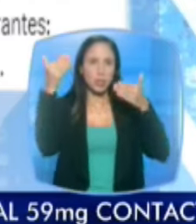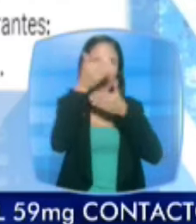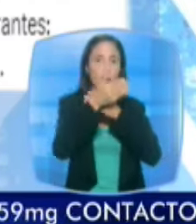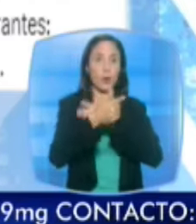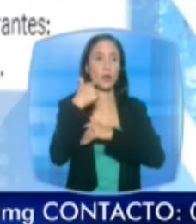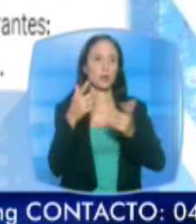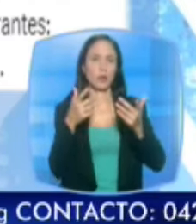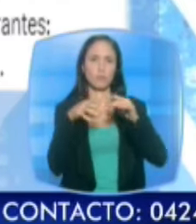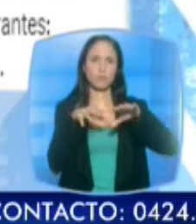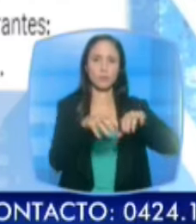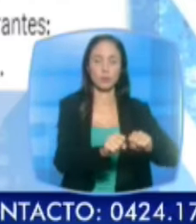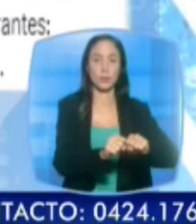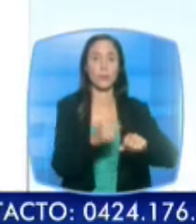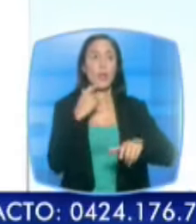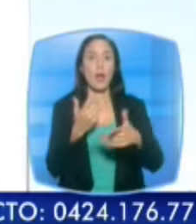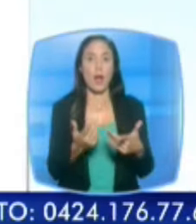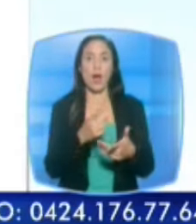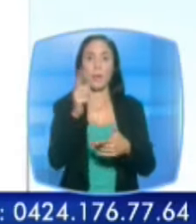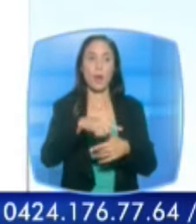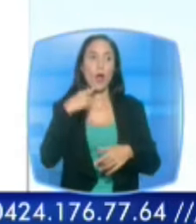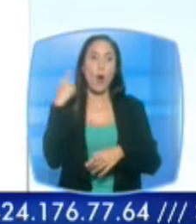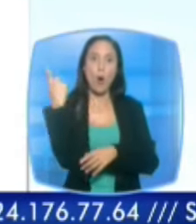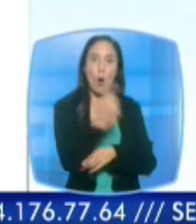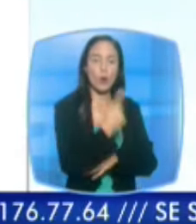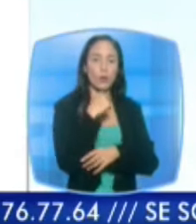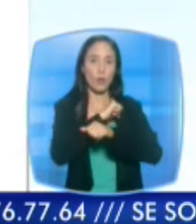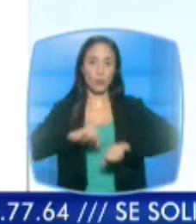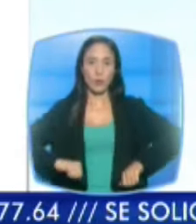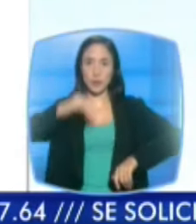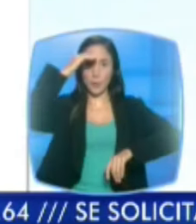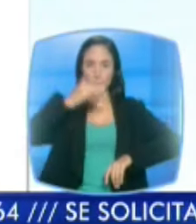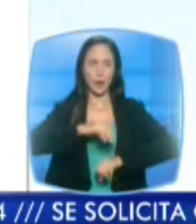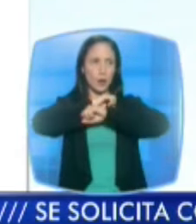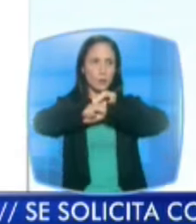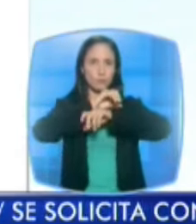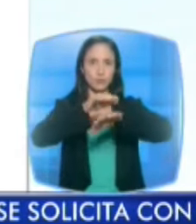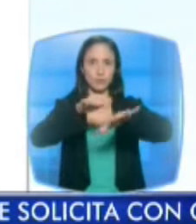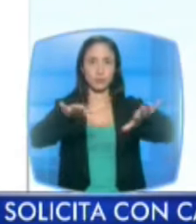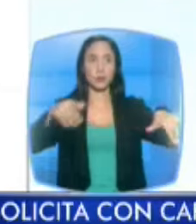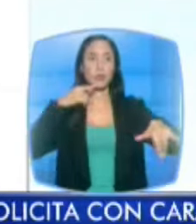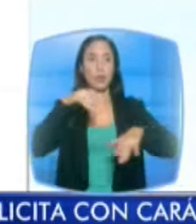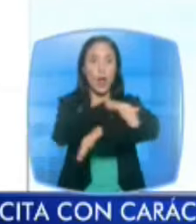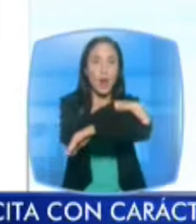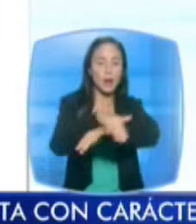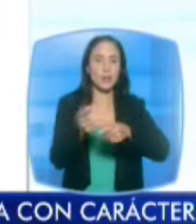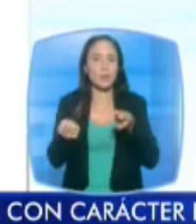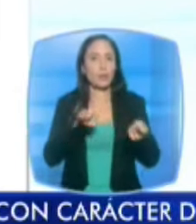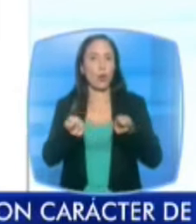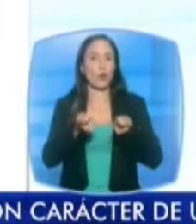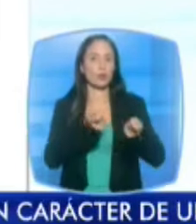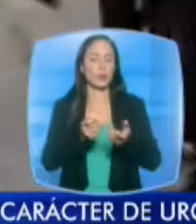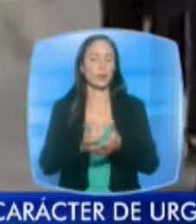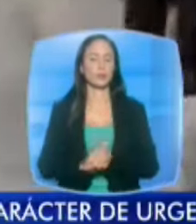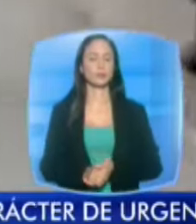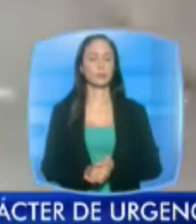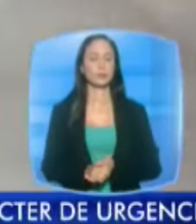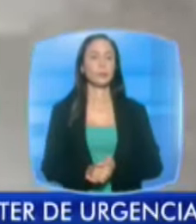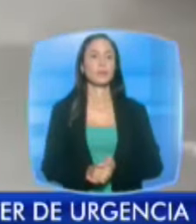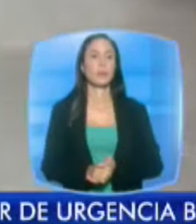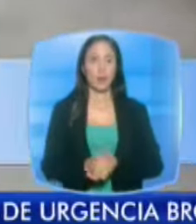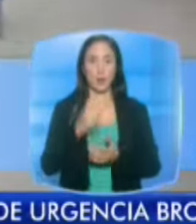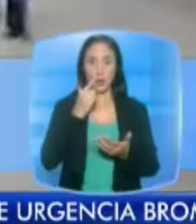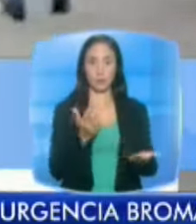estatales beligerantes, al tiempo que ordenó a las Fuerzas Armadas ejecutar operaciones militares para neutralizar a estos grupos.